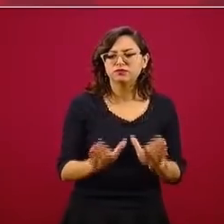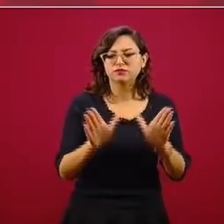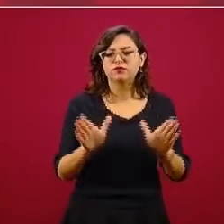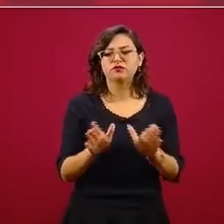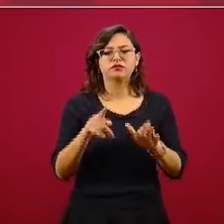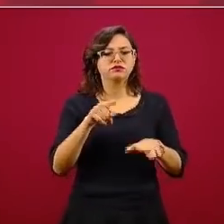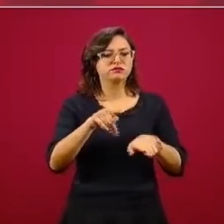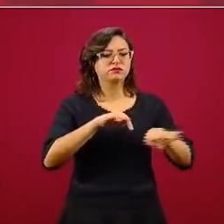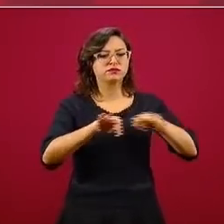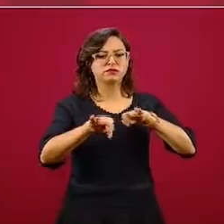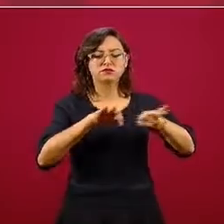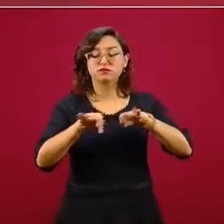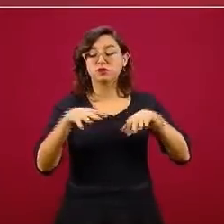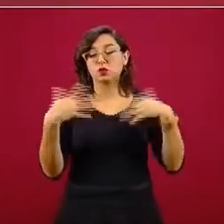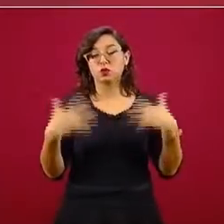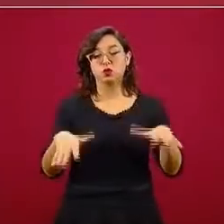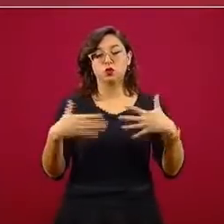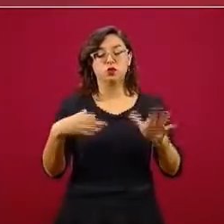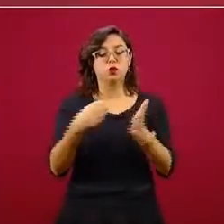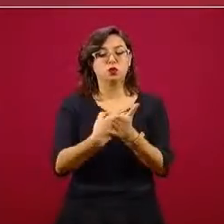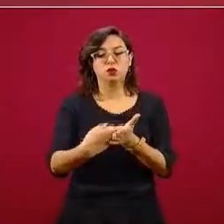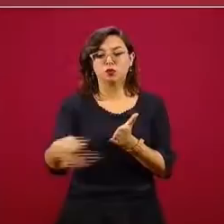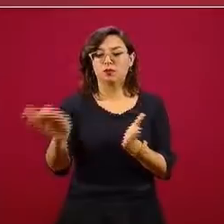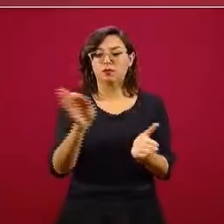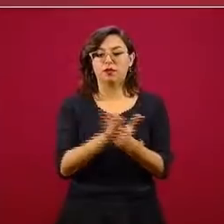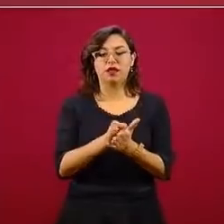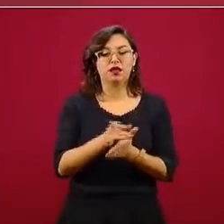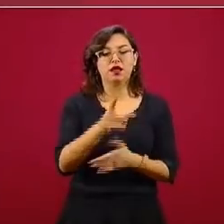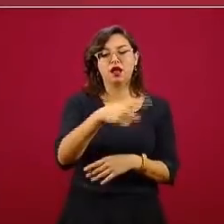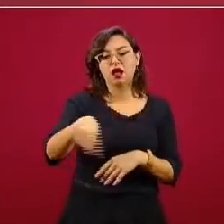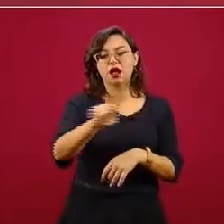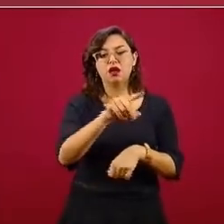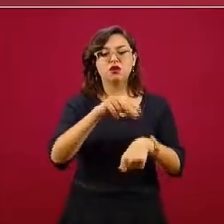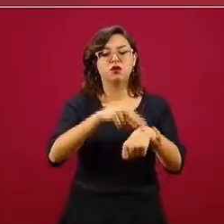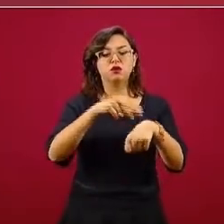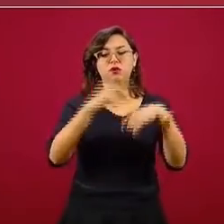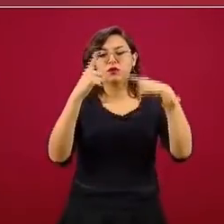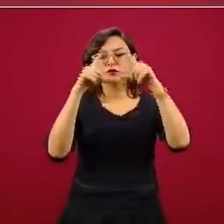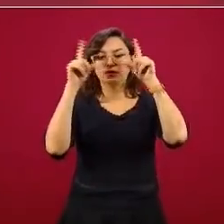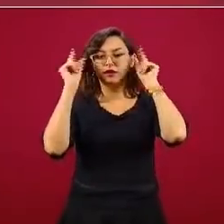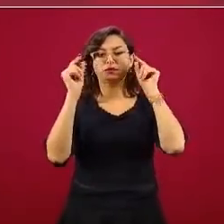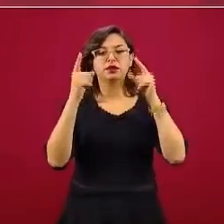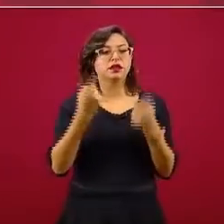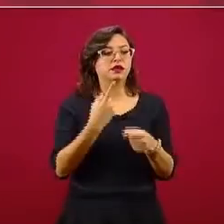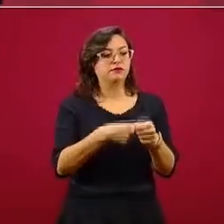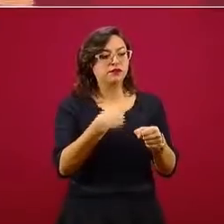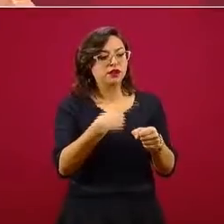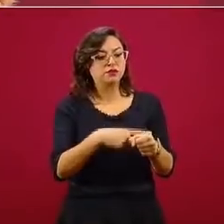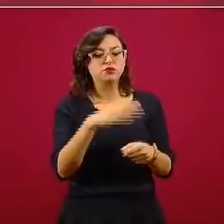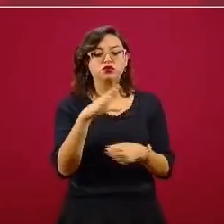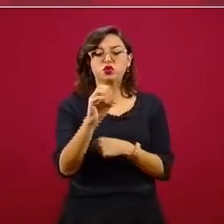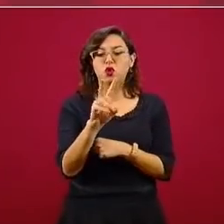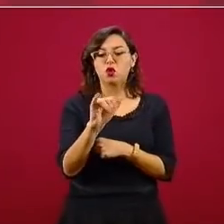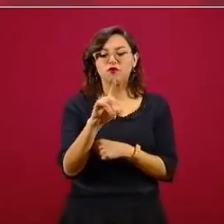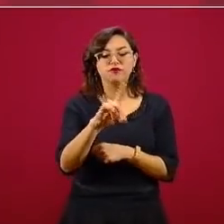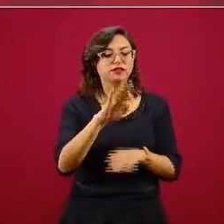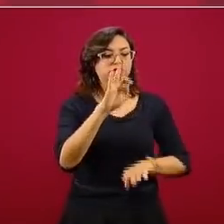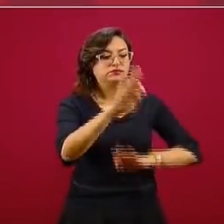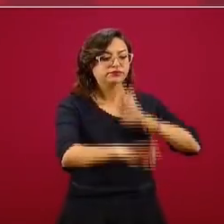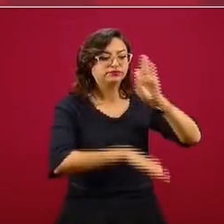su trabajo heroico, sobre todo en la atención médica de aquellos pacientes por COVID que llegan a